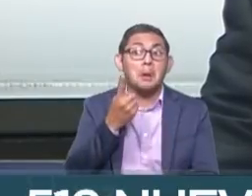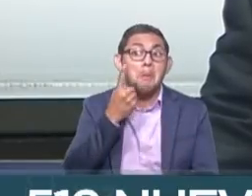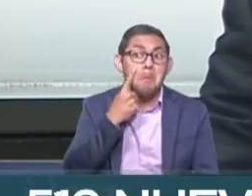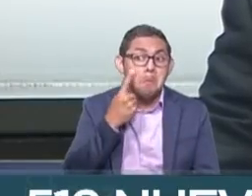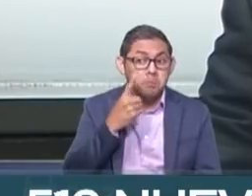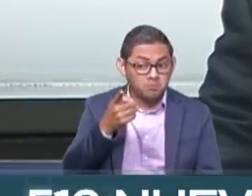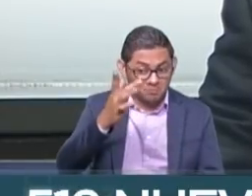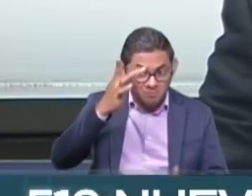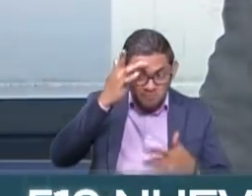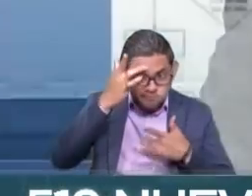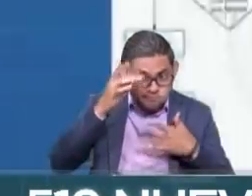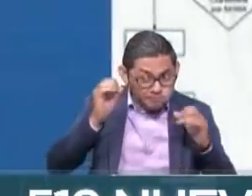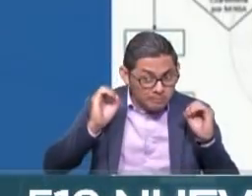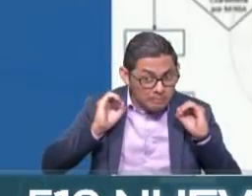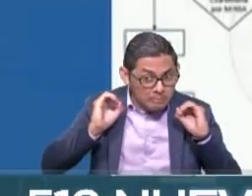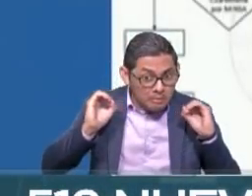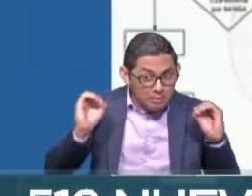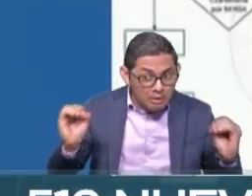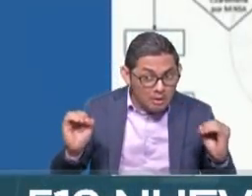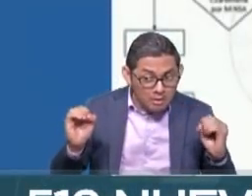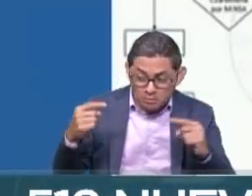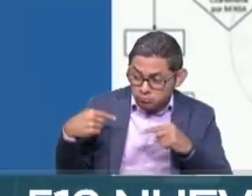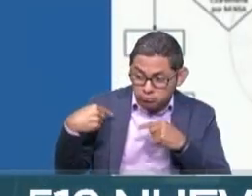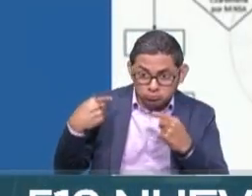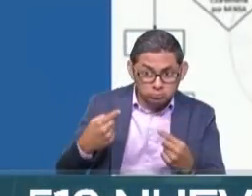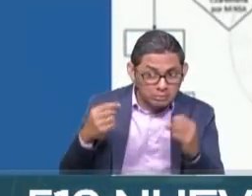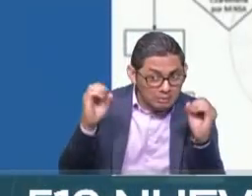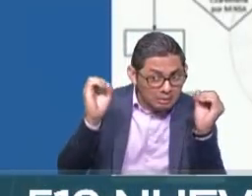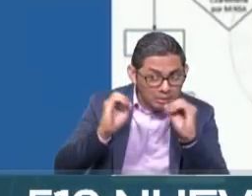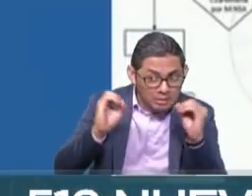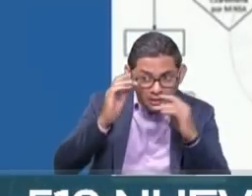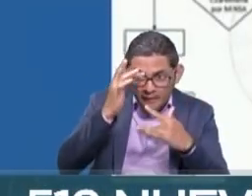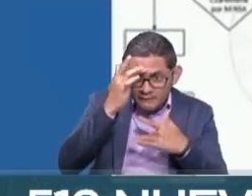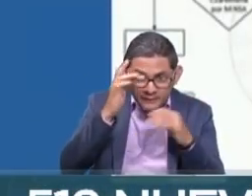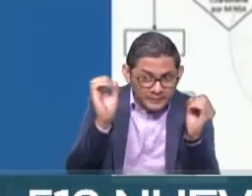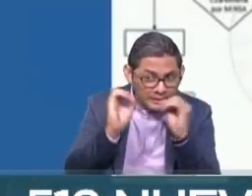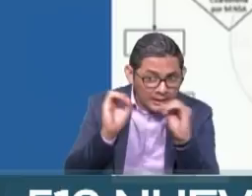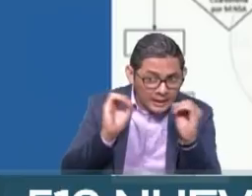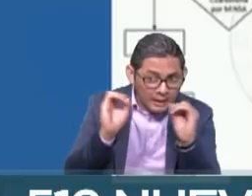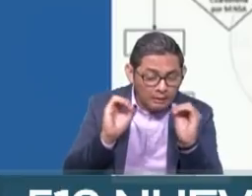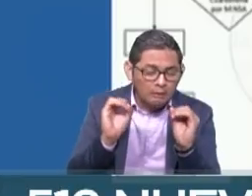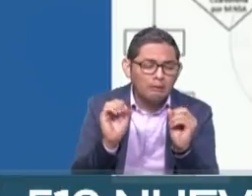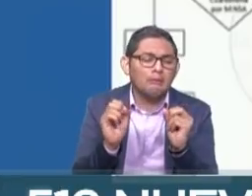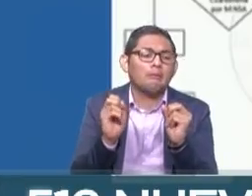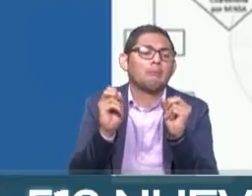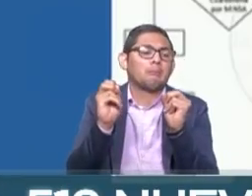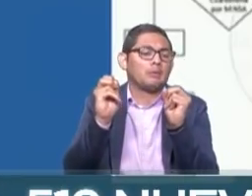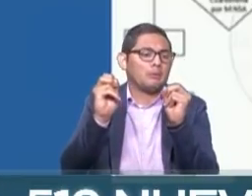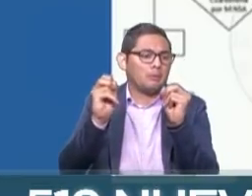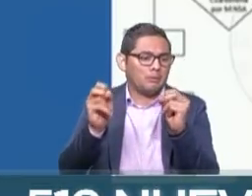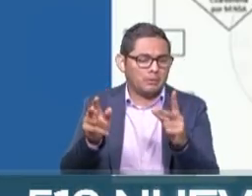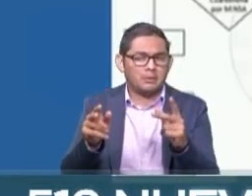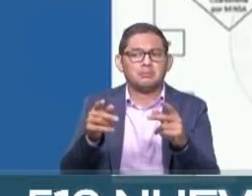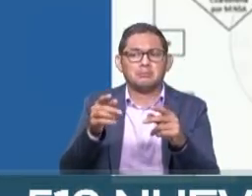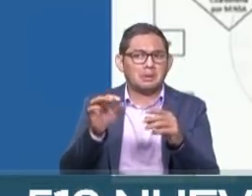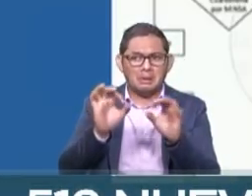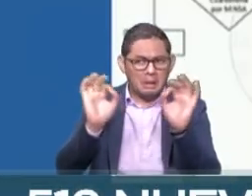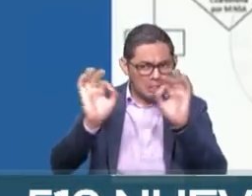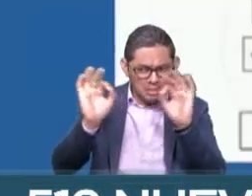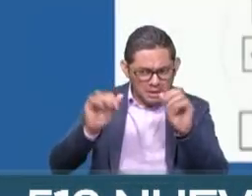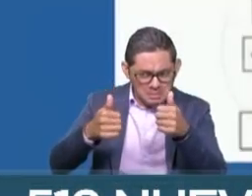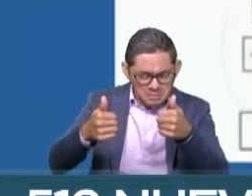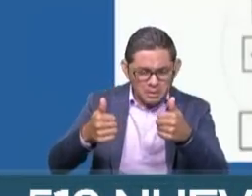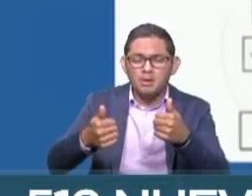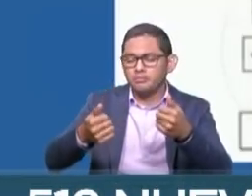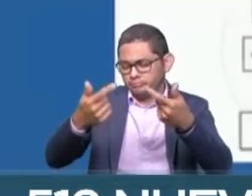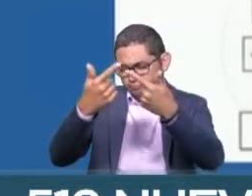descartar que en este periodo se haya desarrollado la enfermedad o síntomas, y de salir negativo se